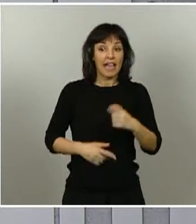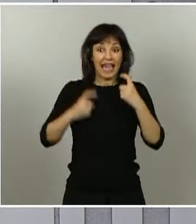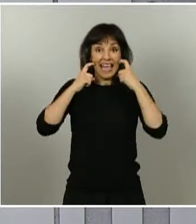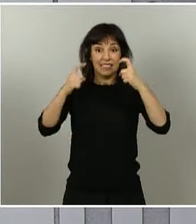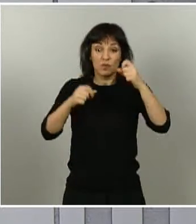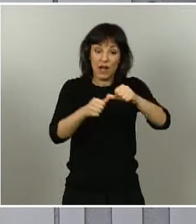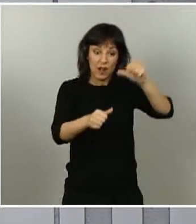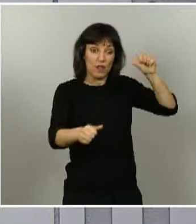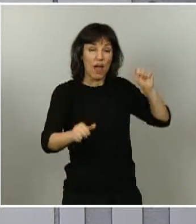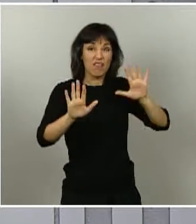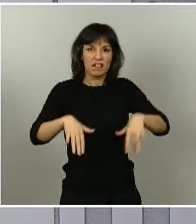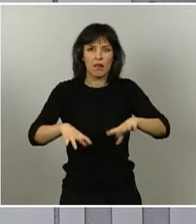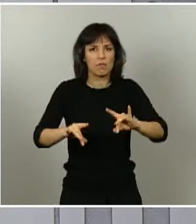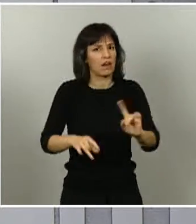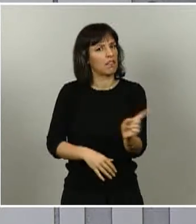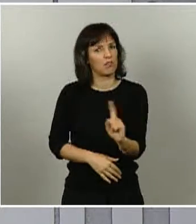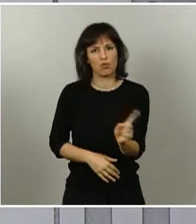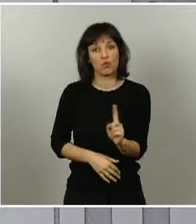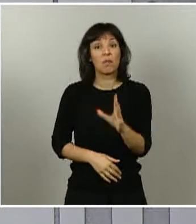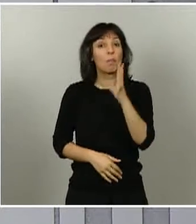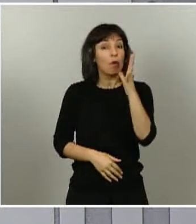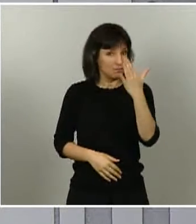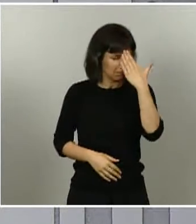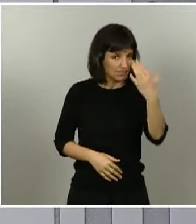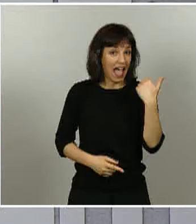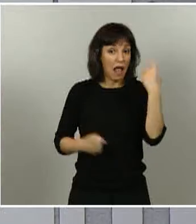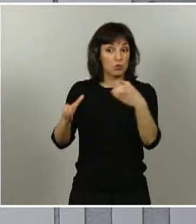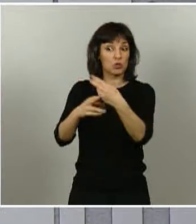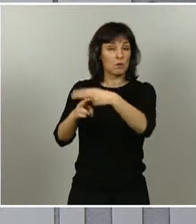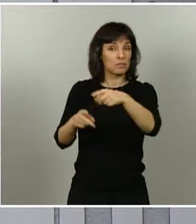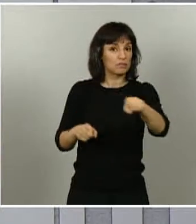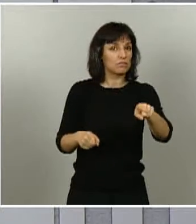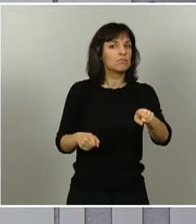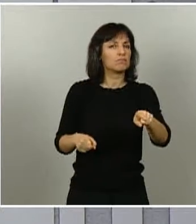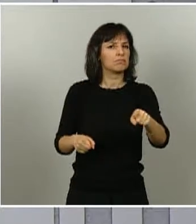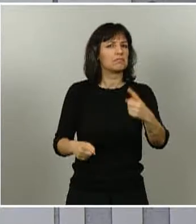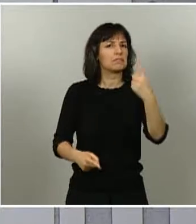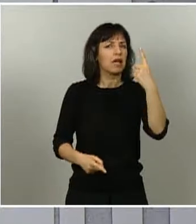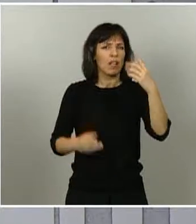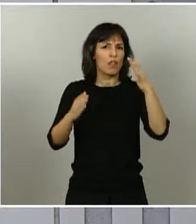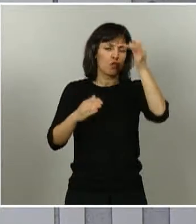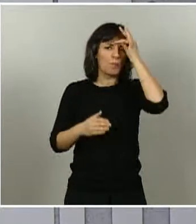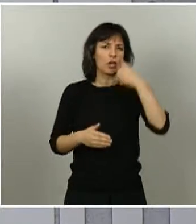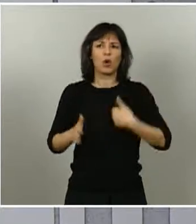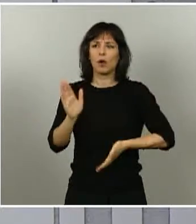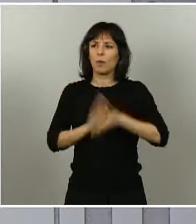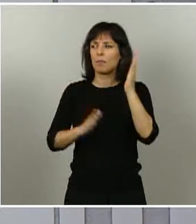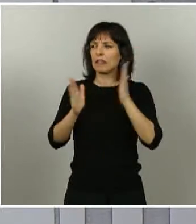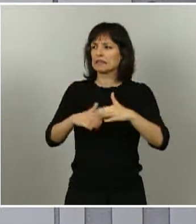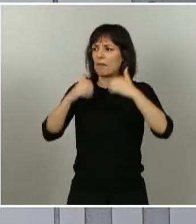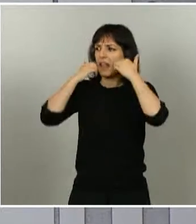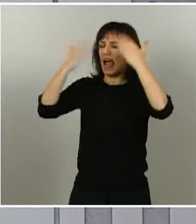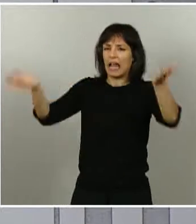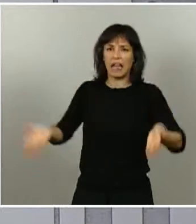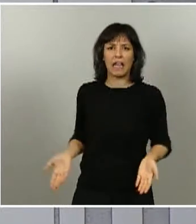porque si hubiera sido por algunas formaciones políticas, este domingo cada uno hubiera salido de su casa como le hubiera parecido y hubiéramos estado en